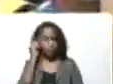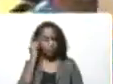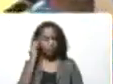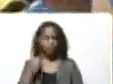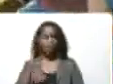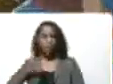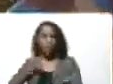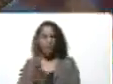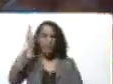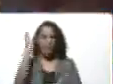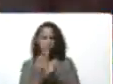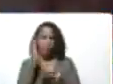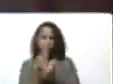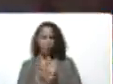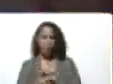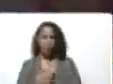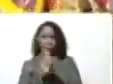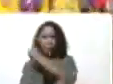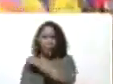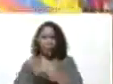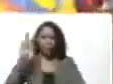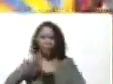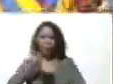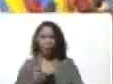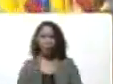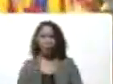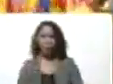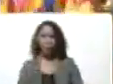¡Leales siempre!